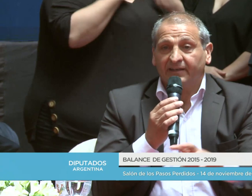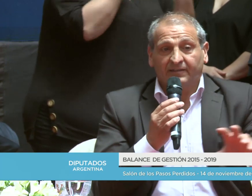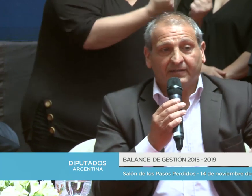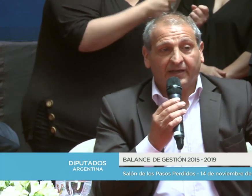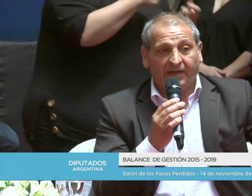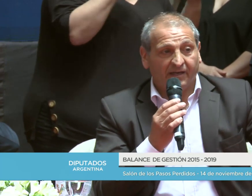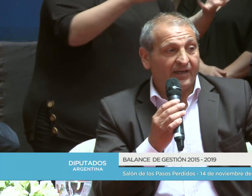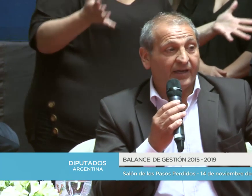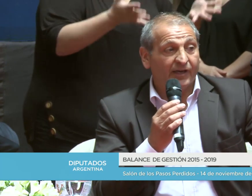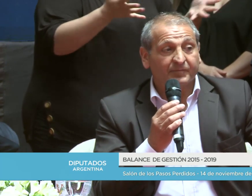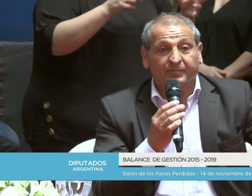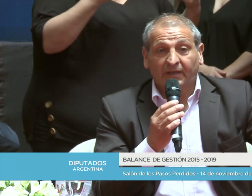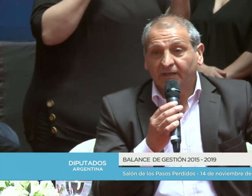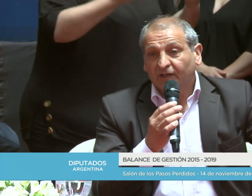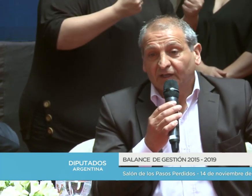que hace que